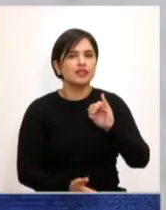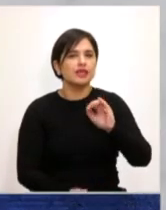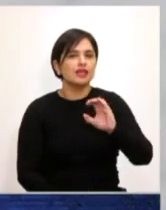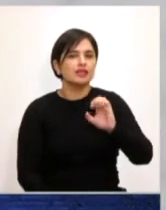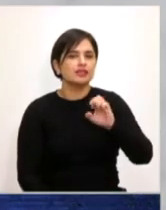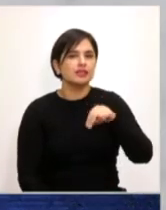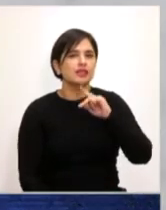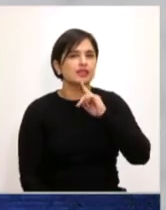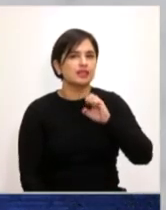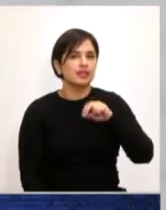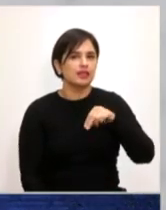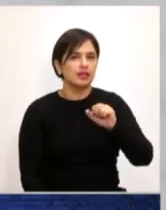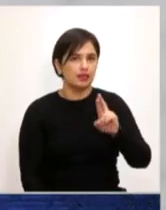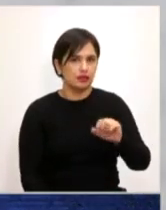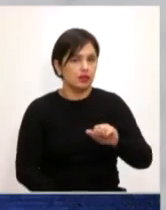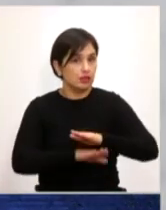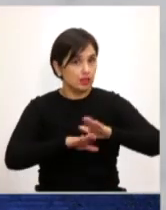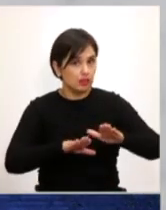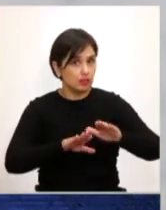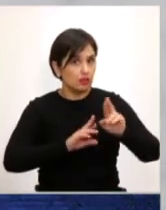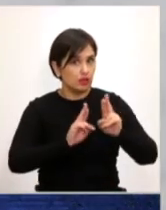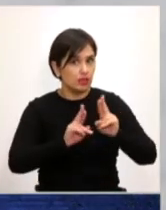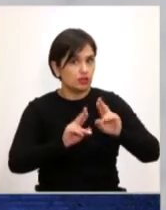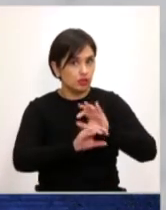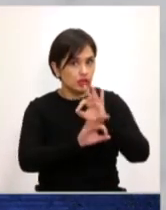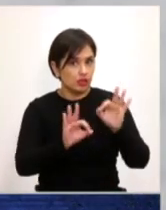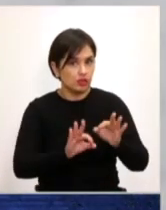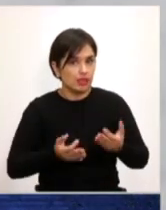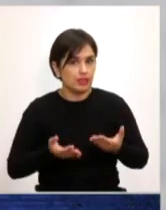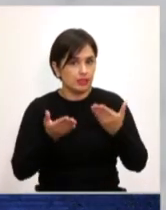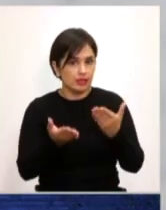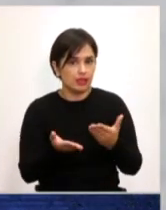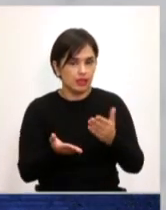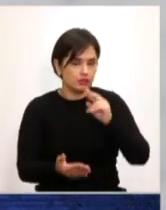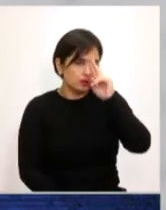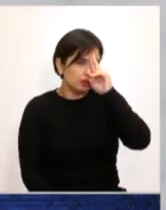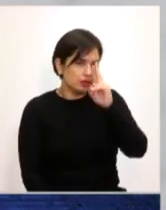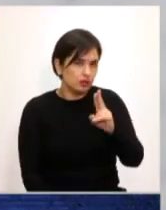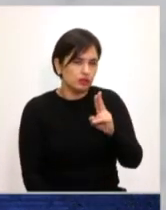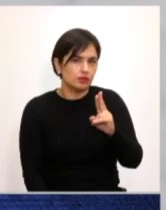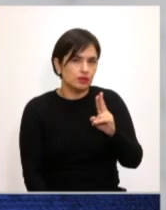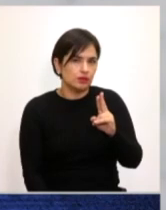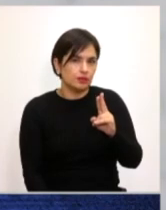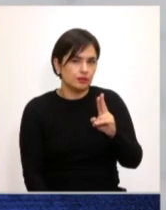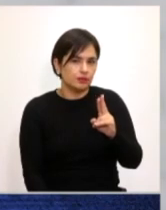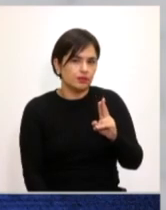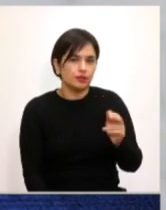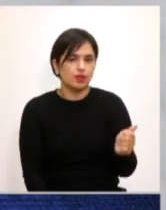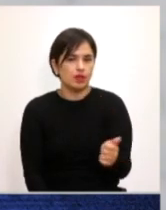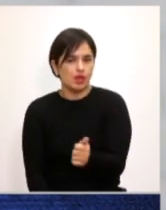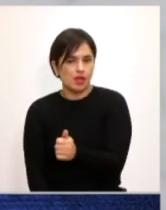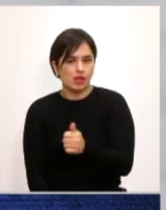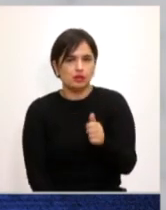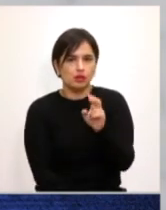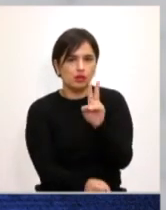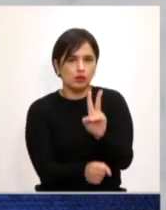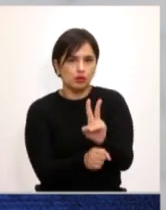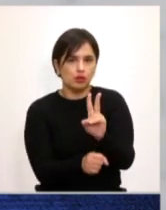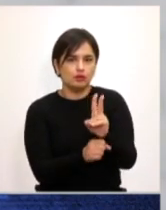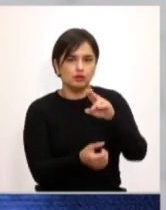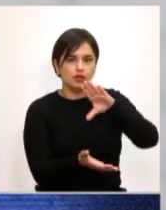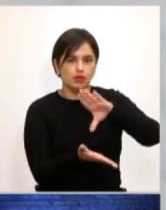la educación entregando un merecido reconocimiento a todos los docentes de nuestro